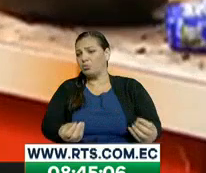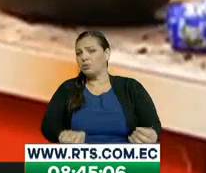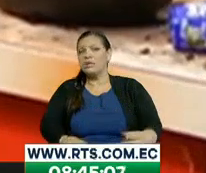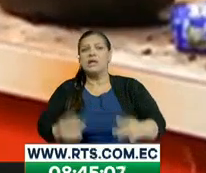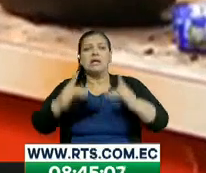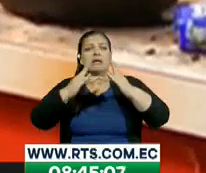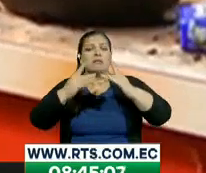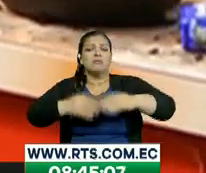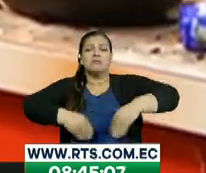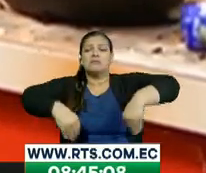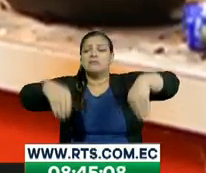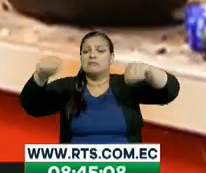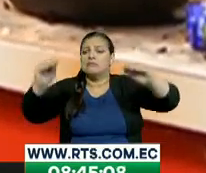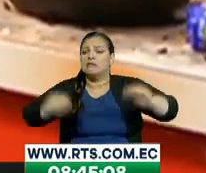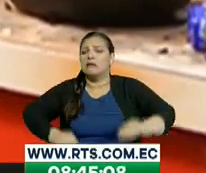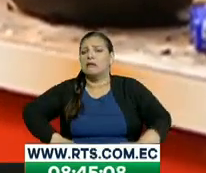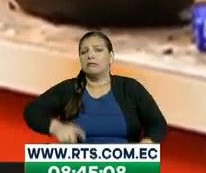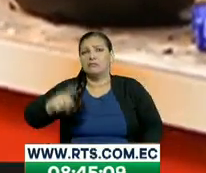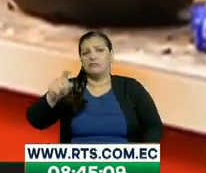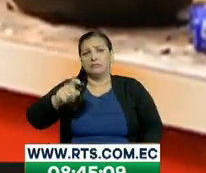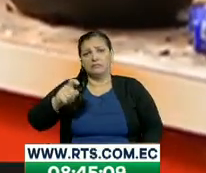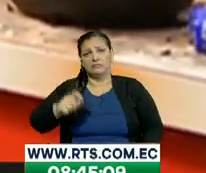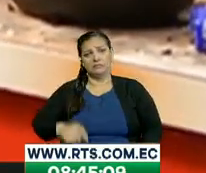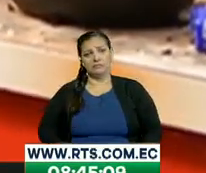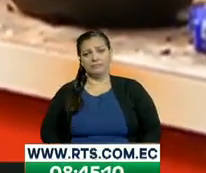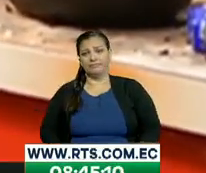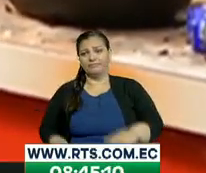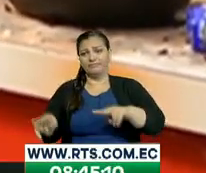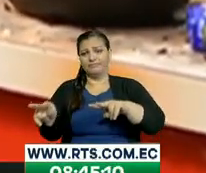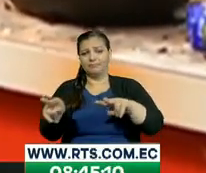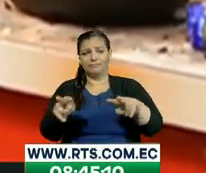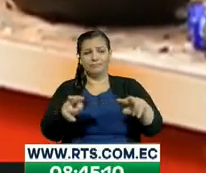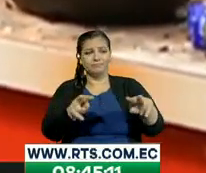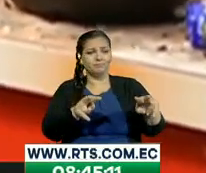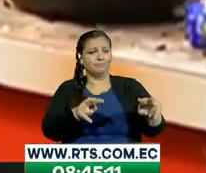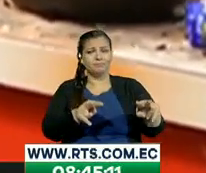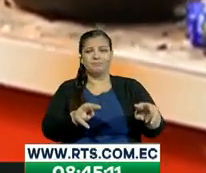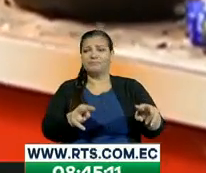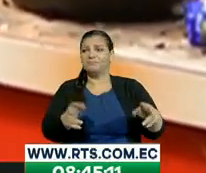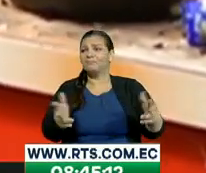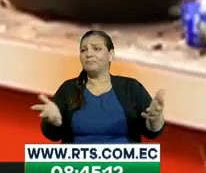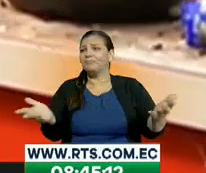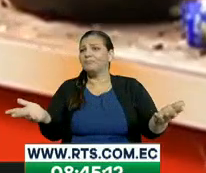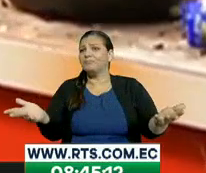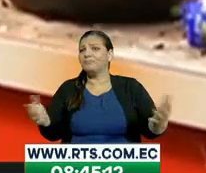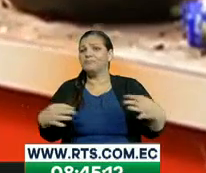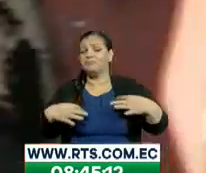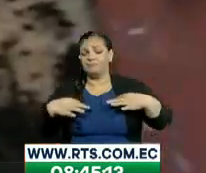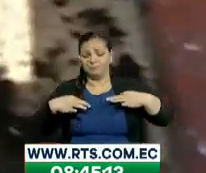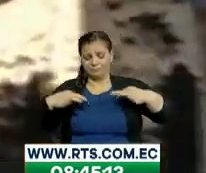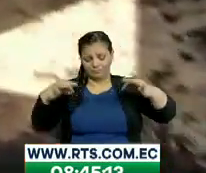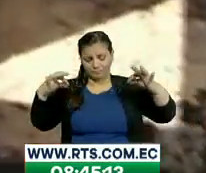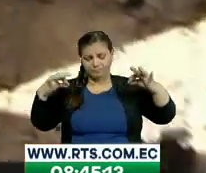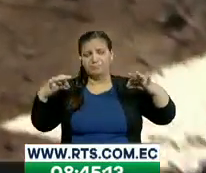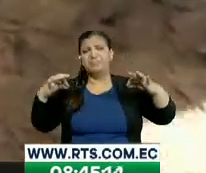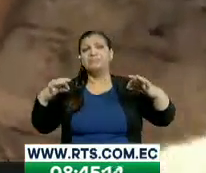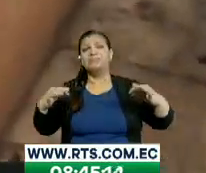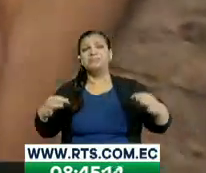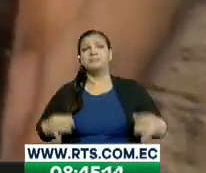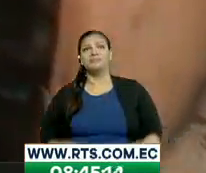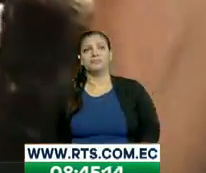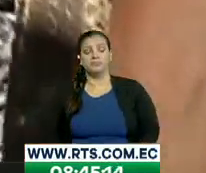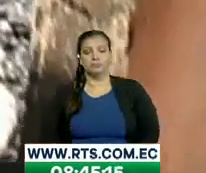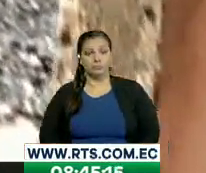sábana. Mire cómo he quedado, no tengo nada, nada, me quedé solamente con una ropita. Si usted